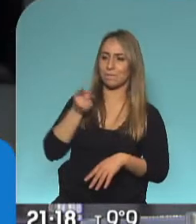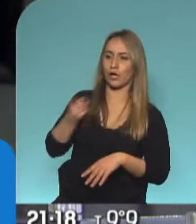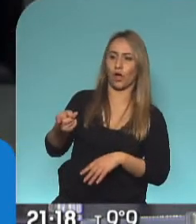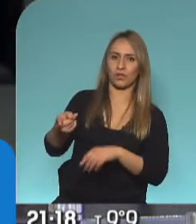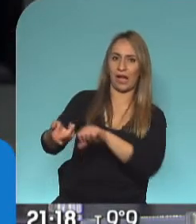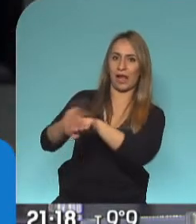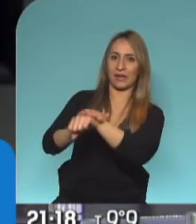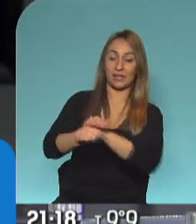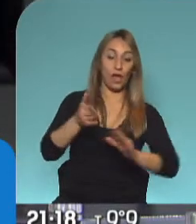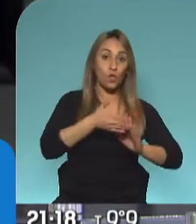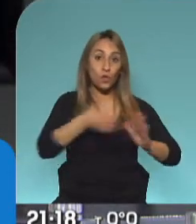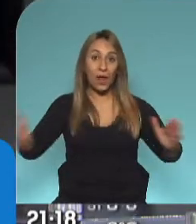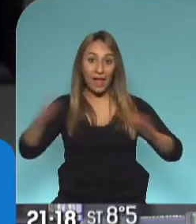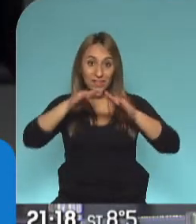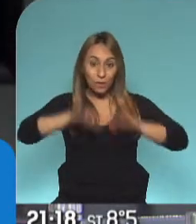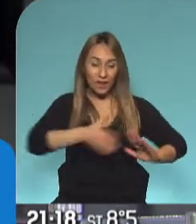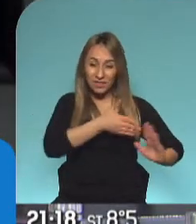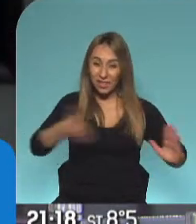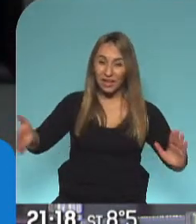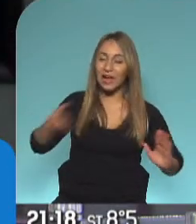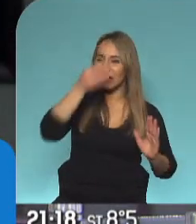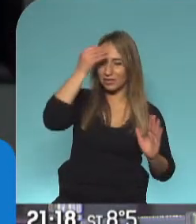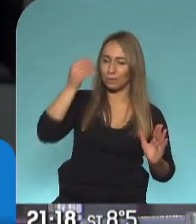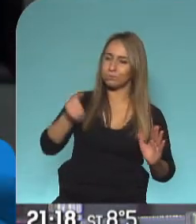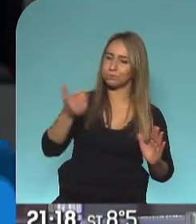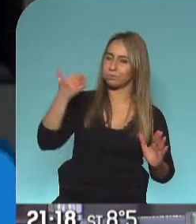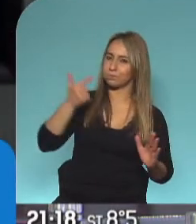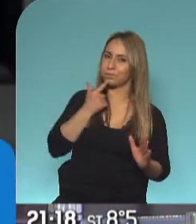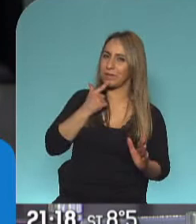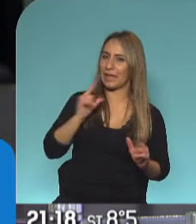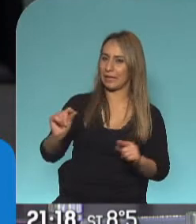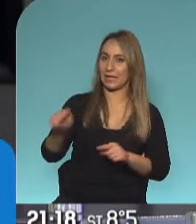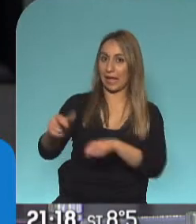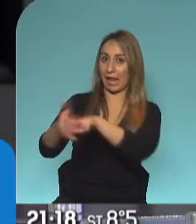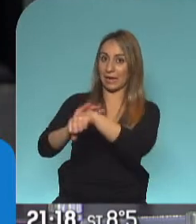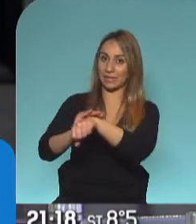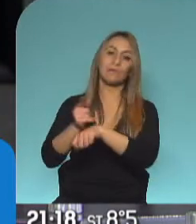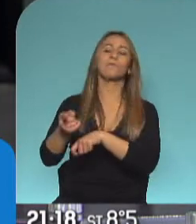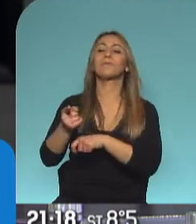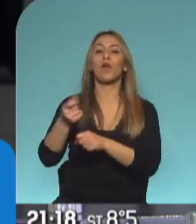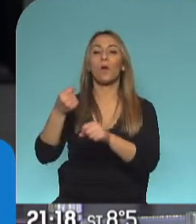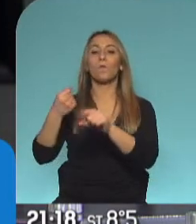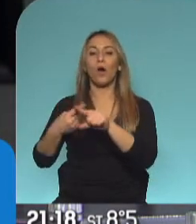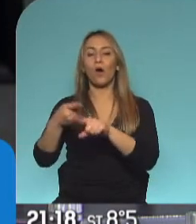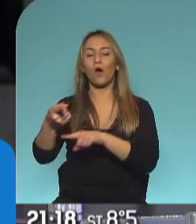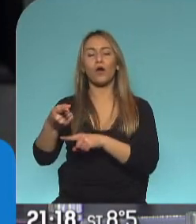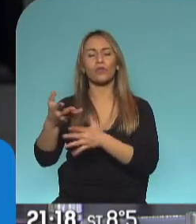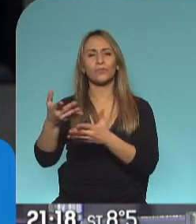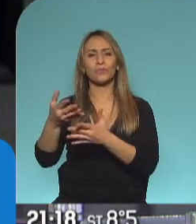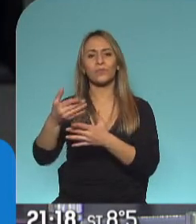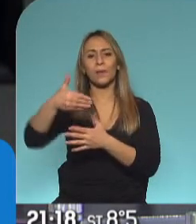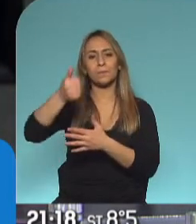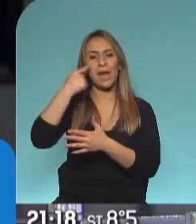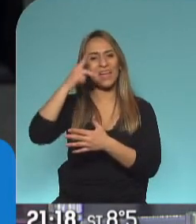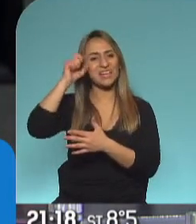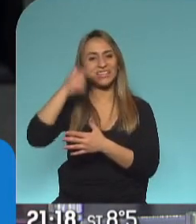Larreta durante la cuarentena. Recordemos que ya había habido un capítulo donde le cuestionó la permanencia de Juan Bautista Maíquez como fiscal en